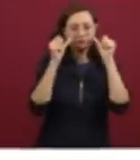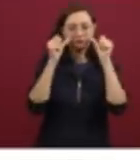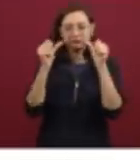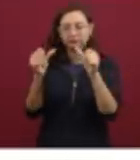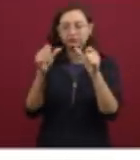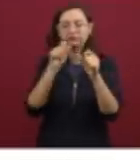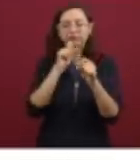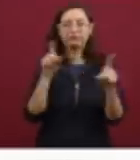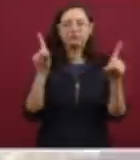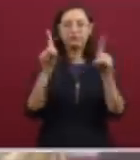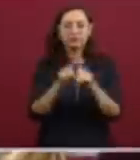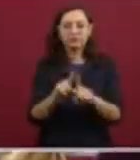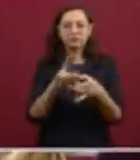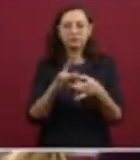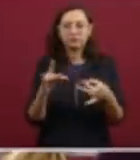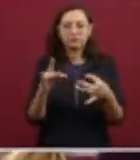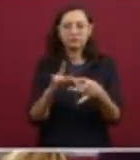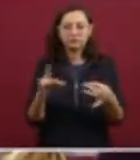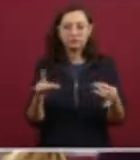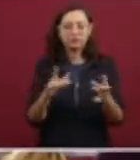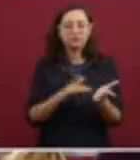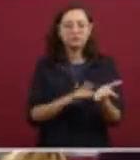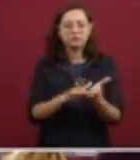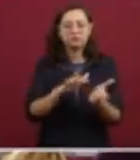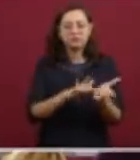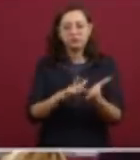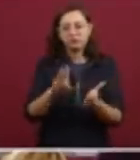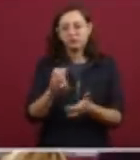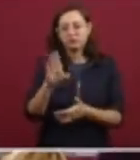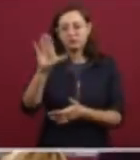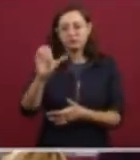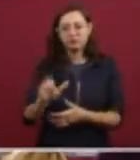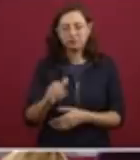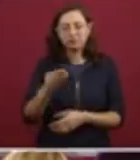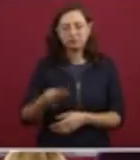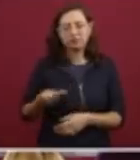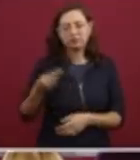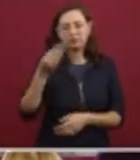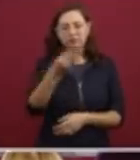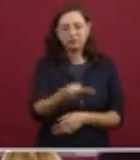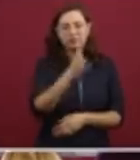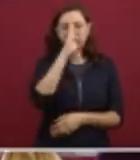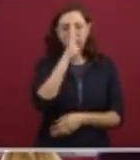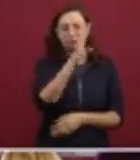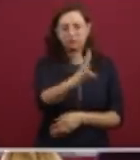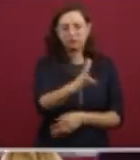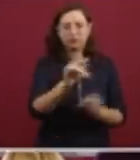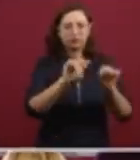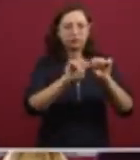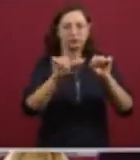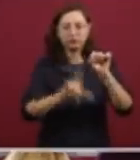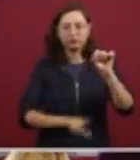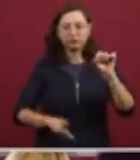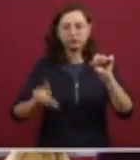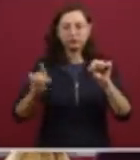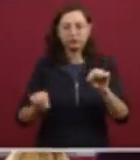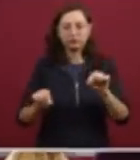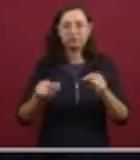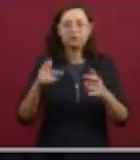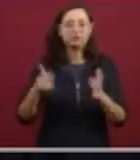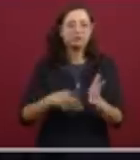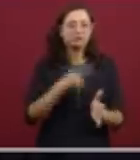que los apoyos se entregan de manera directa, como se ha ido comentando a lo largo y ancho del país, en cada